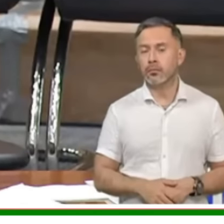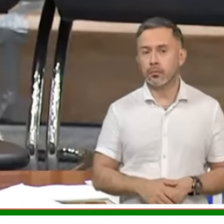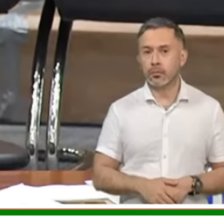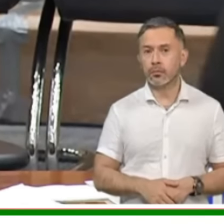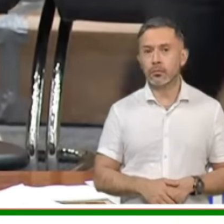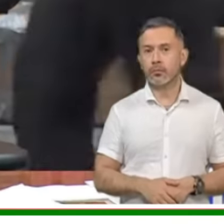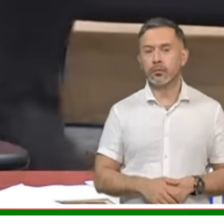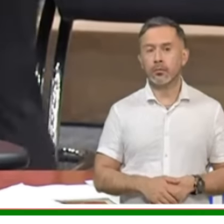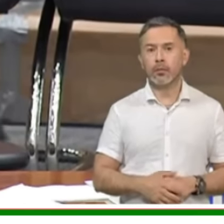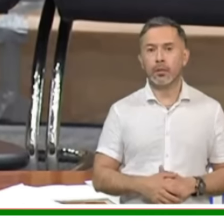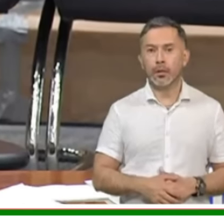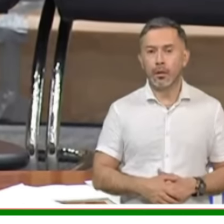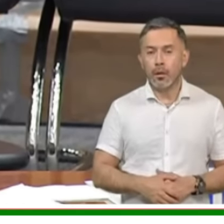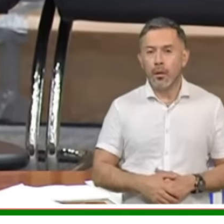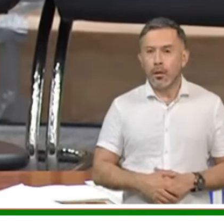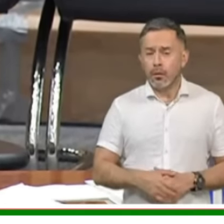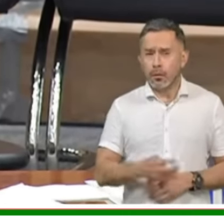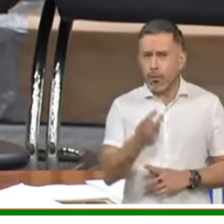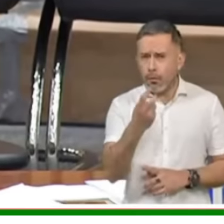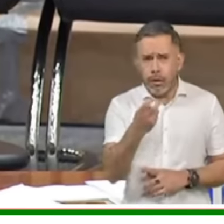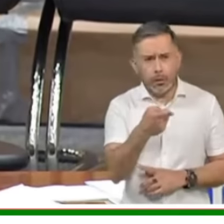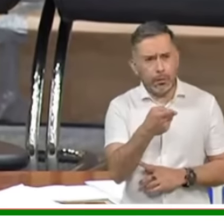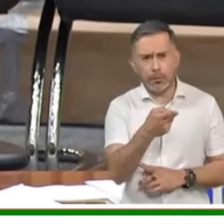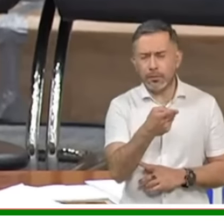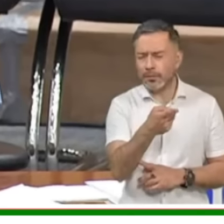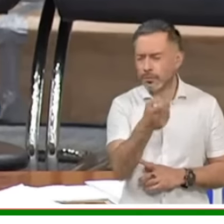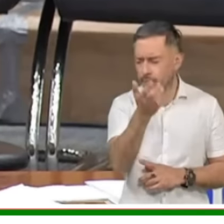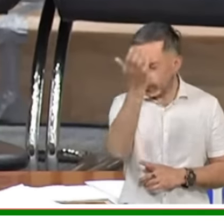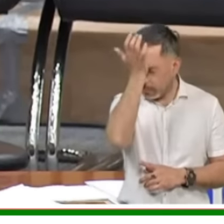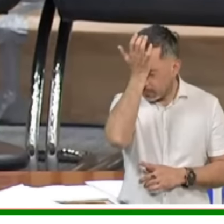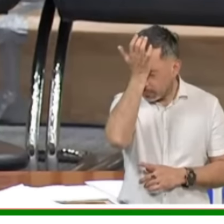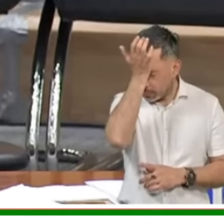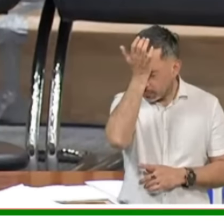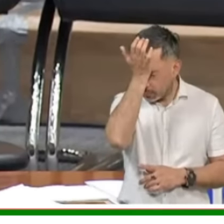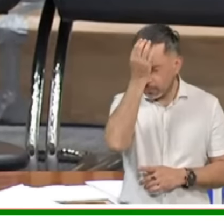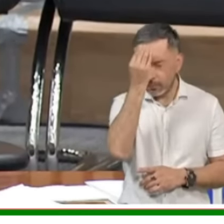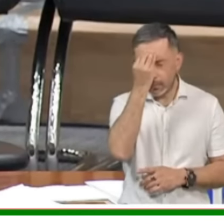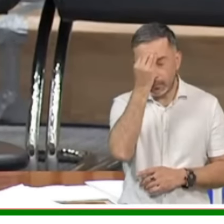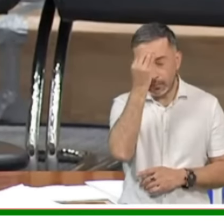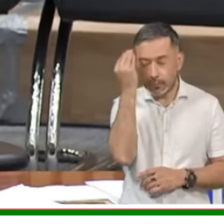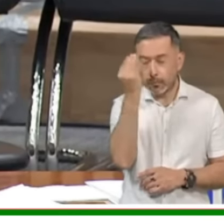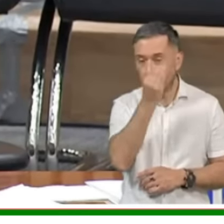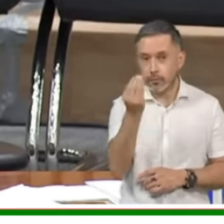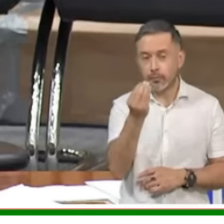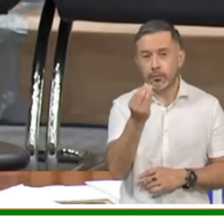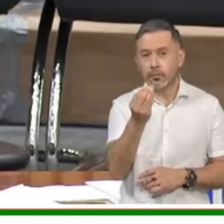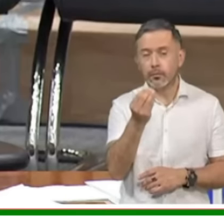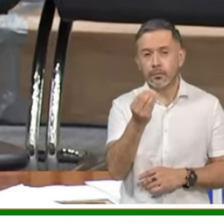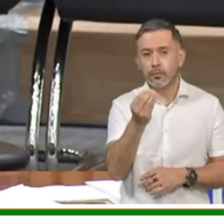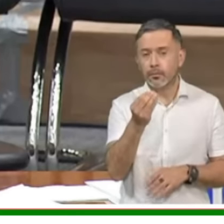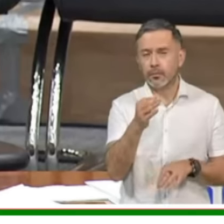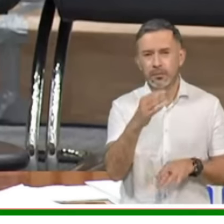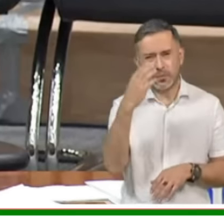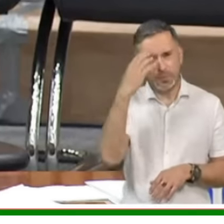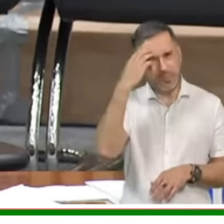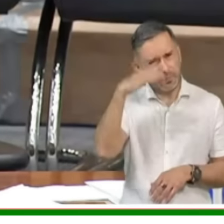muertos fue una actuación criminal la que se hizo En aquel momento para